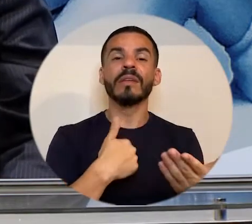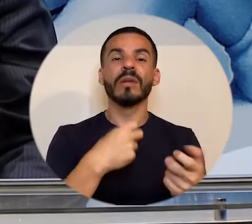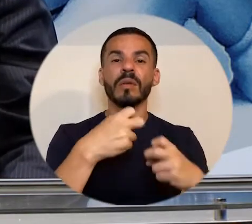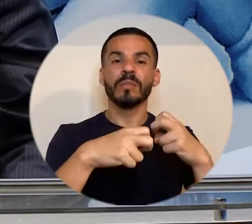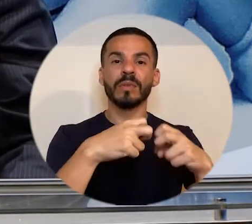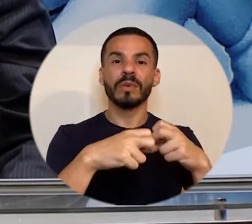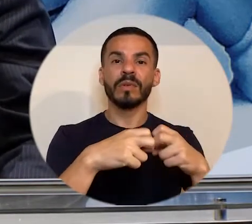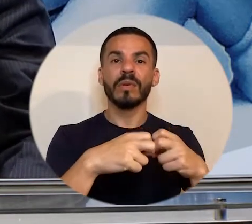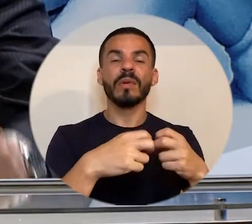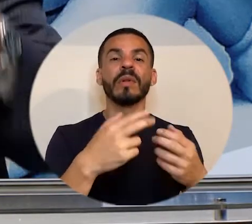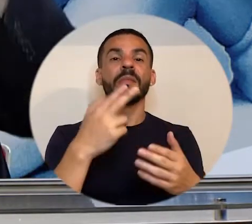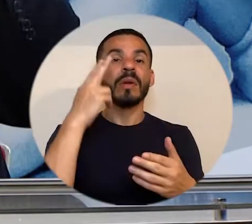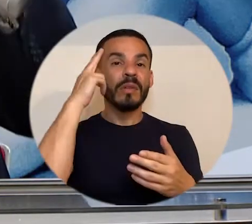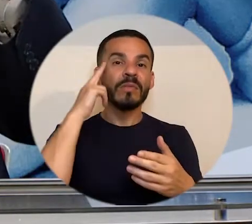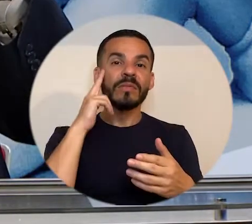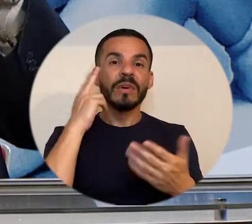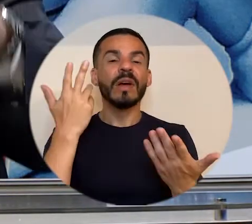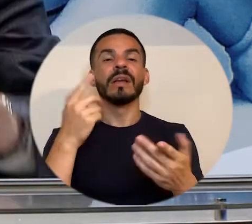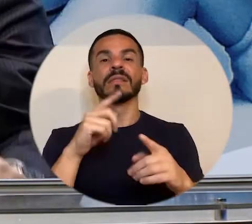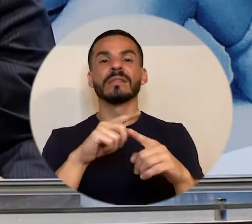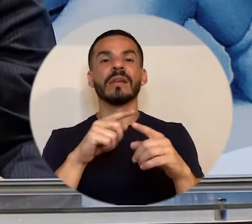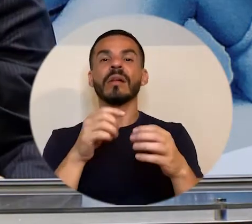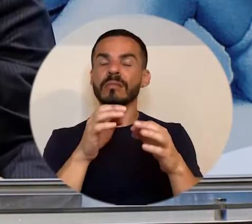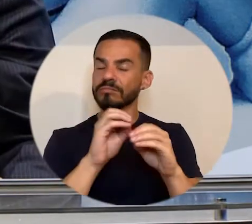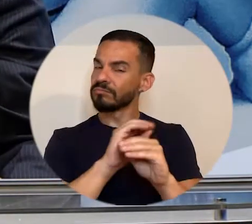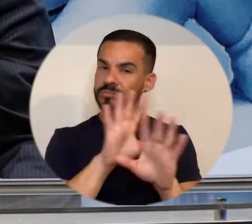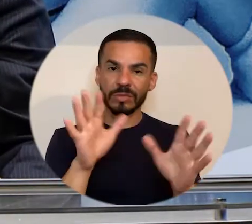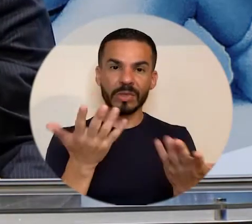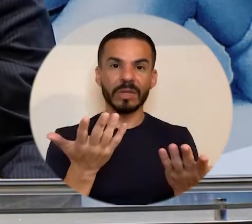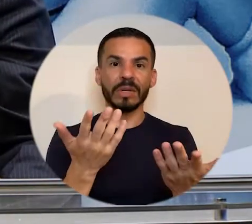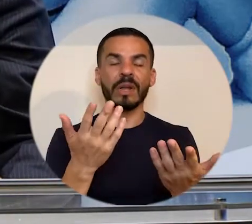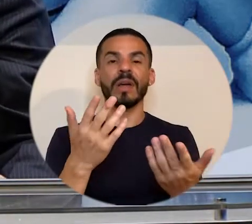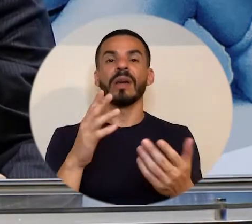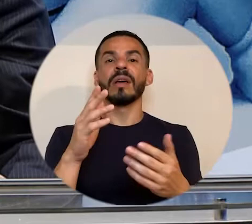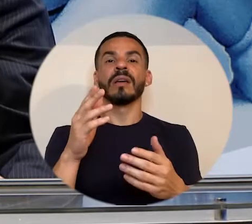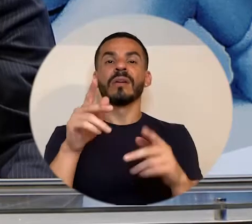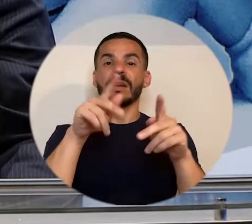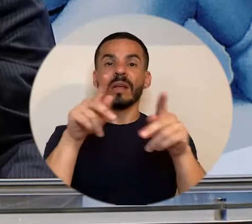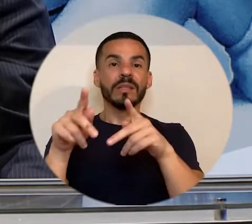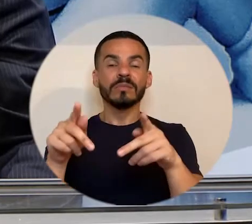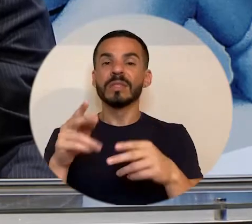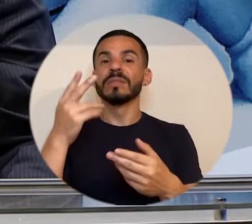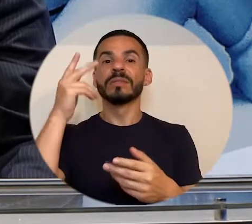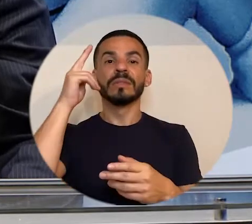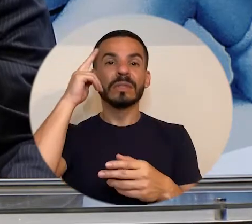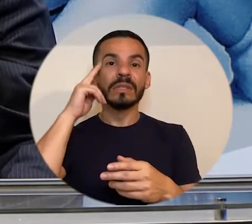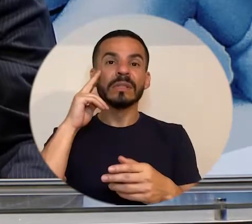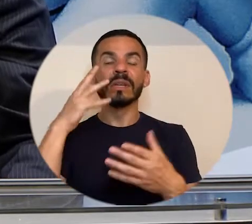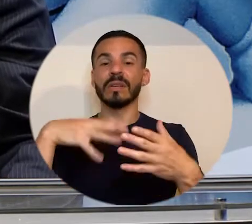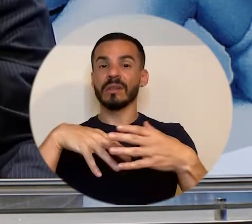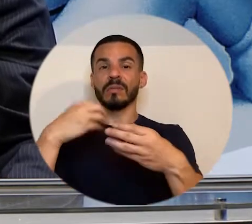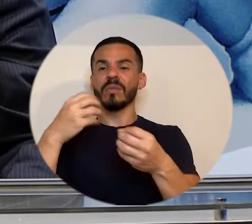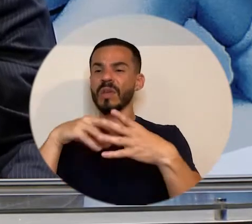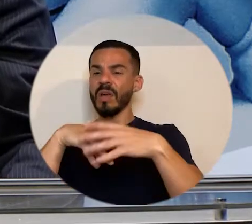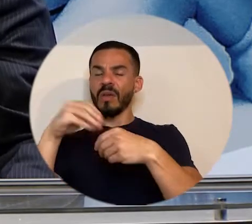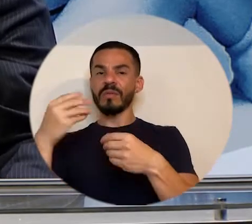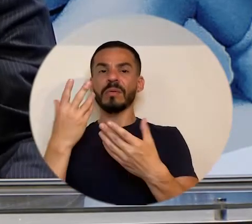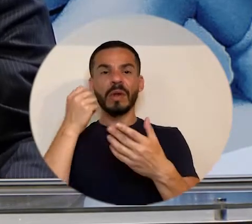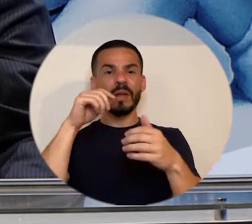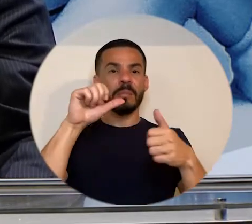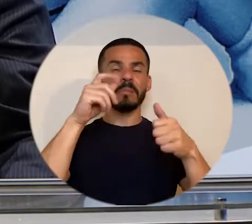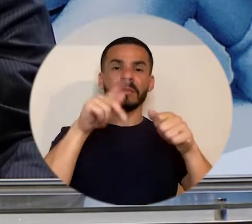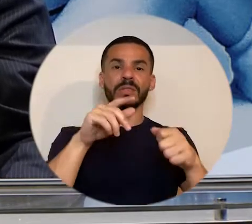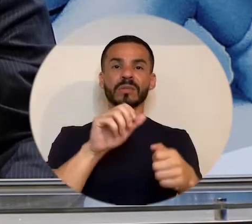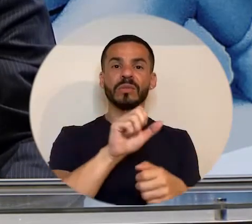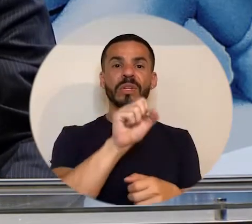parte es que había un problema étnico muy claro. Sí. Los afro-norteamericanos siguen siendo outsiders para